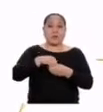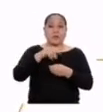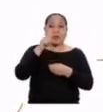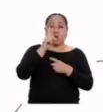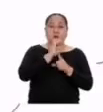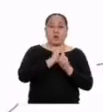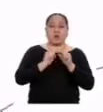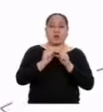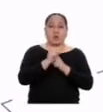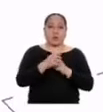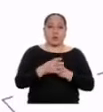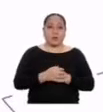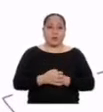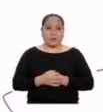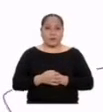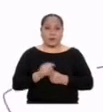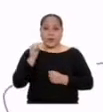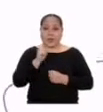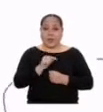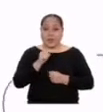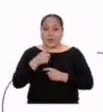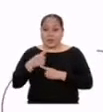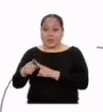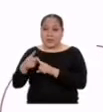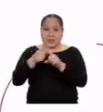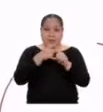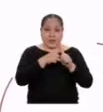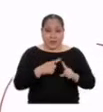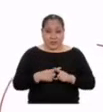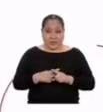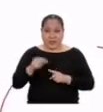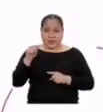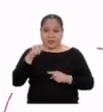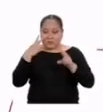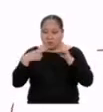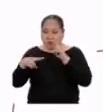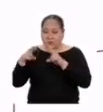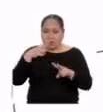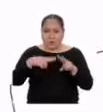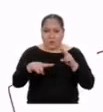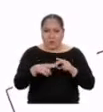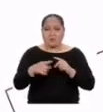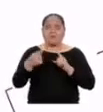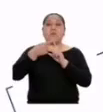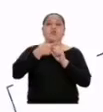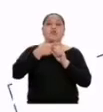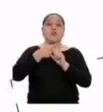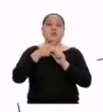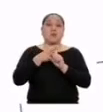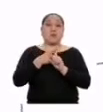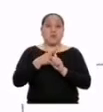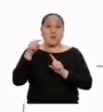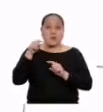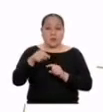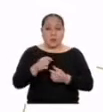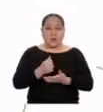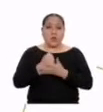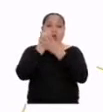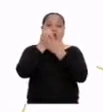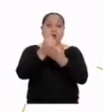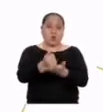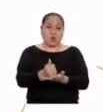una sociedad, en donde esas diferencias son vistas como algo positivo y